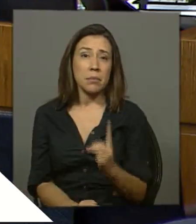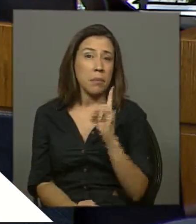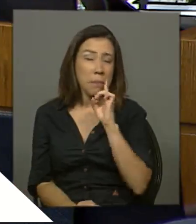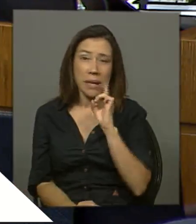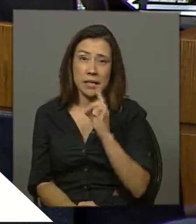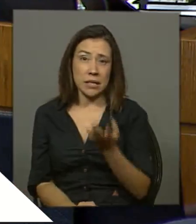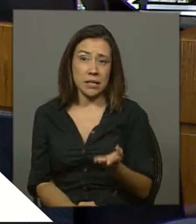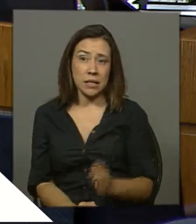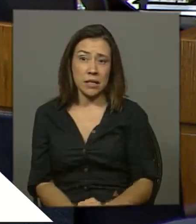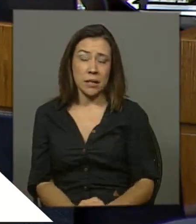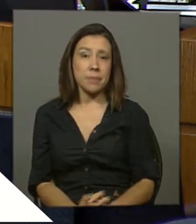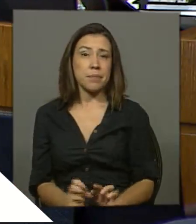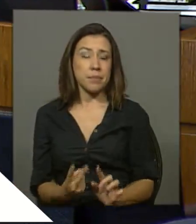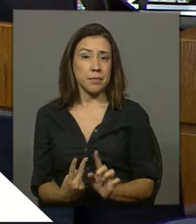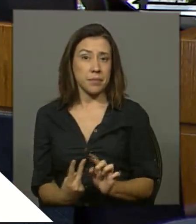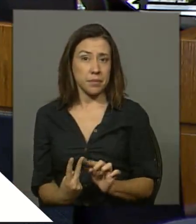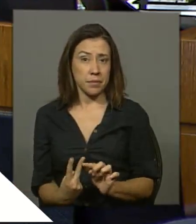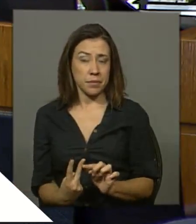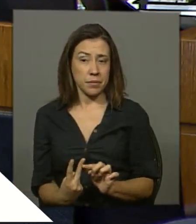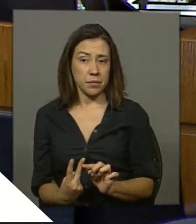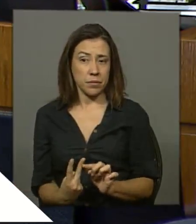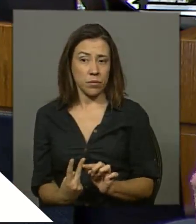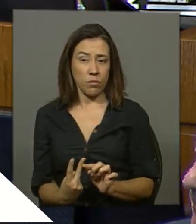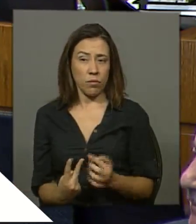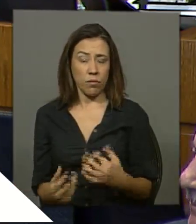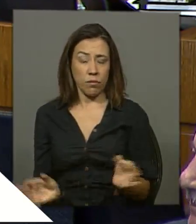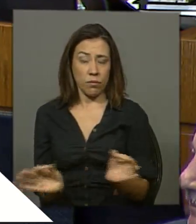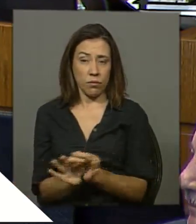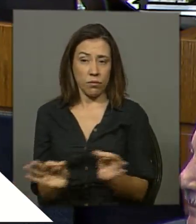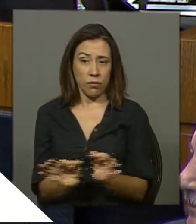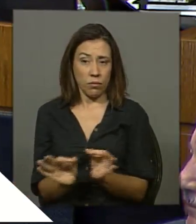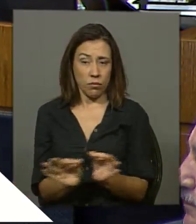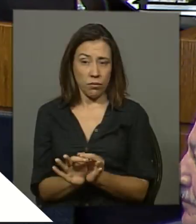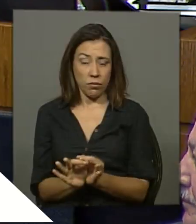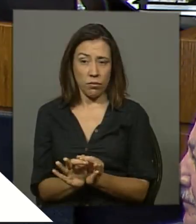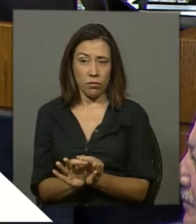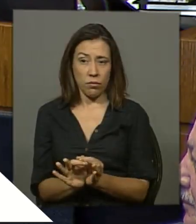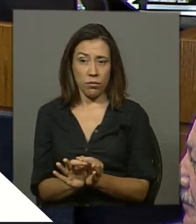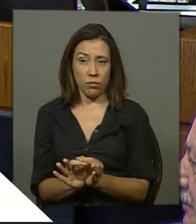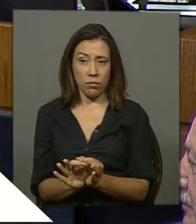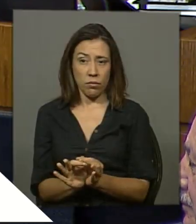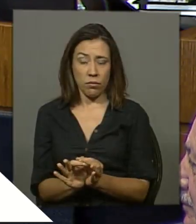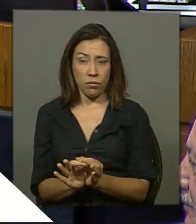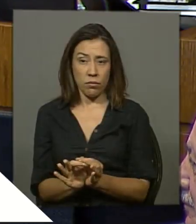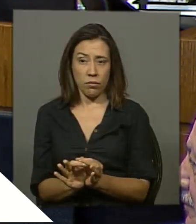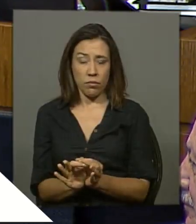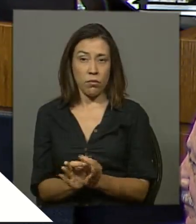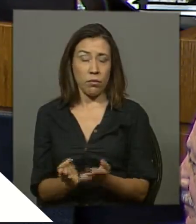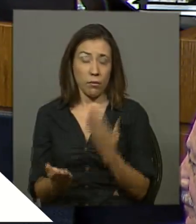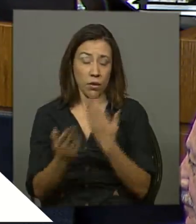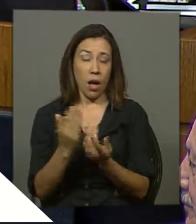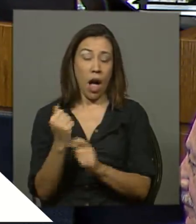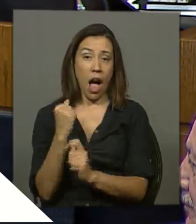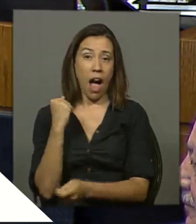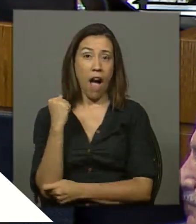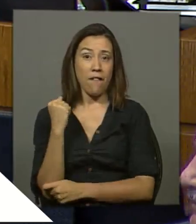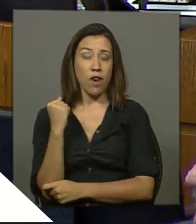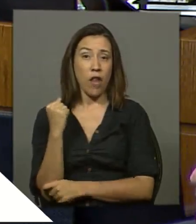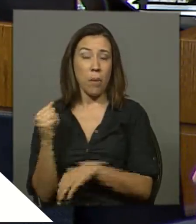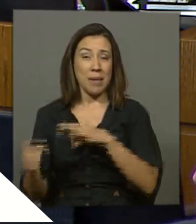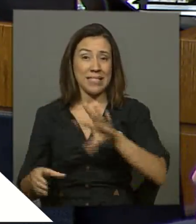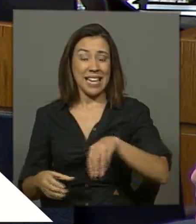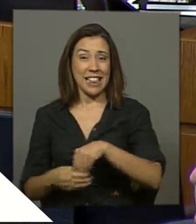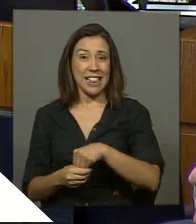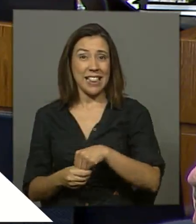presidente segunda que quiero explicarle porque hemos sido he sido hemos sido emplazado dice un abogado del Ministerio de interior